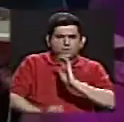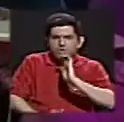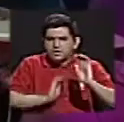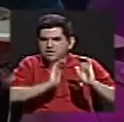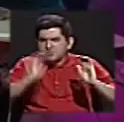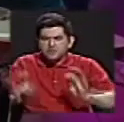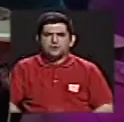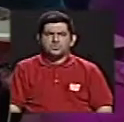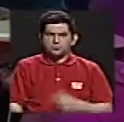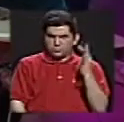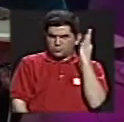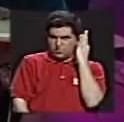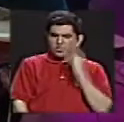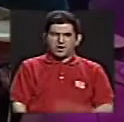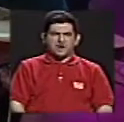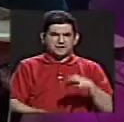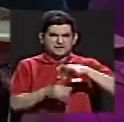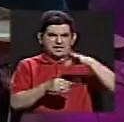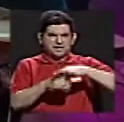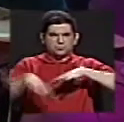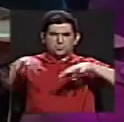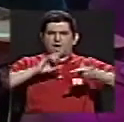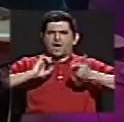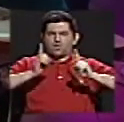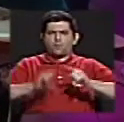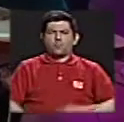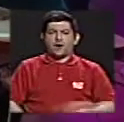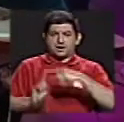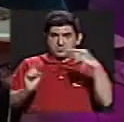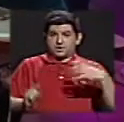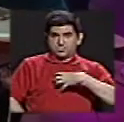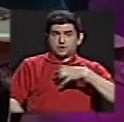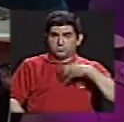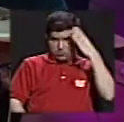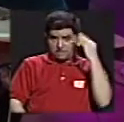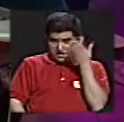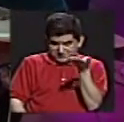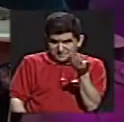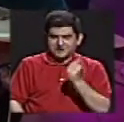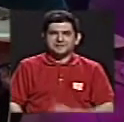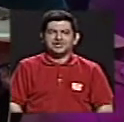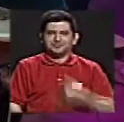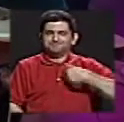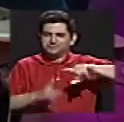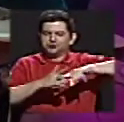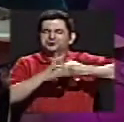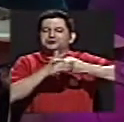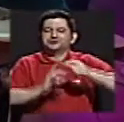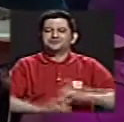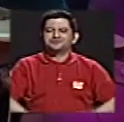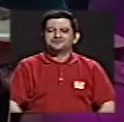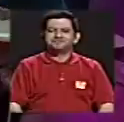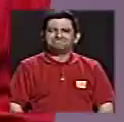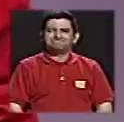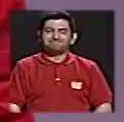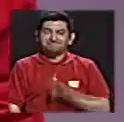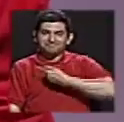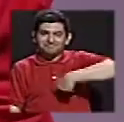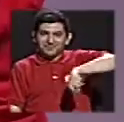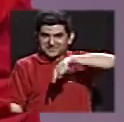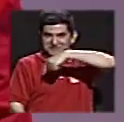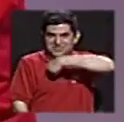¿cuál es la labor de las mujeres en el agro? A partir de sus propias experiencias. Eso yo. Bueno,